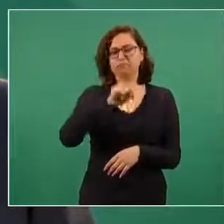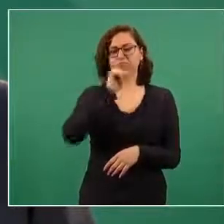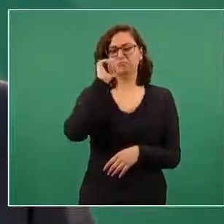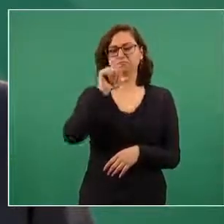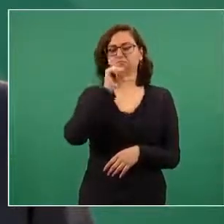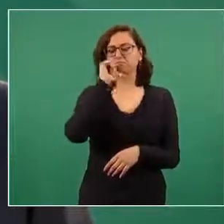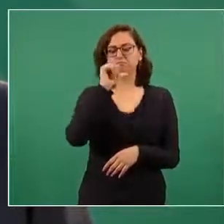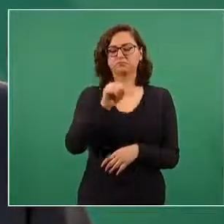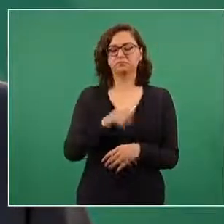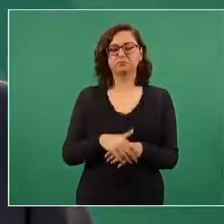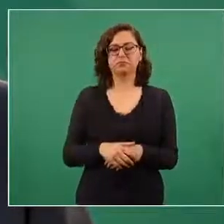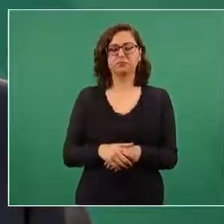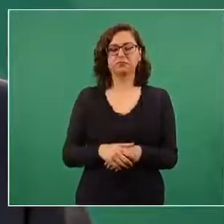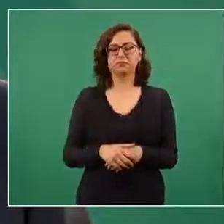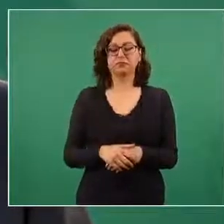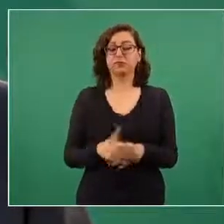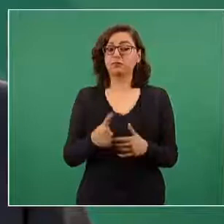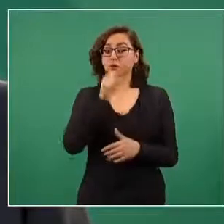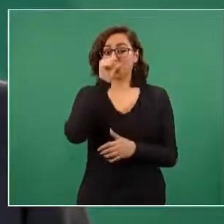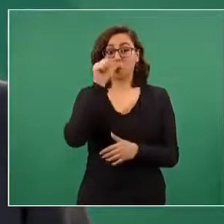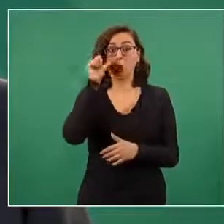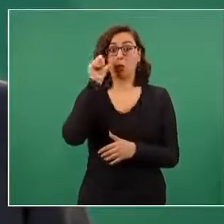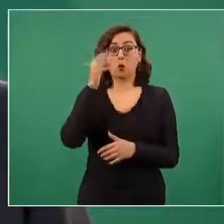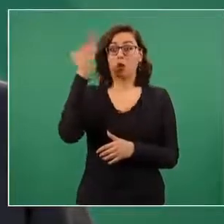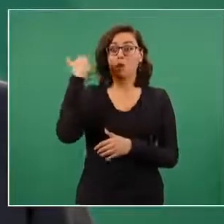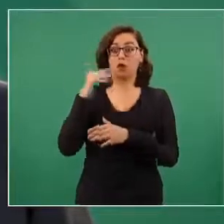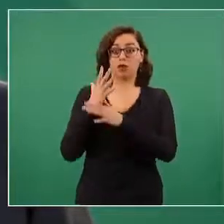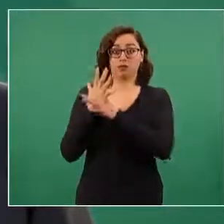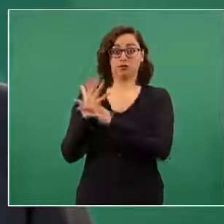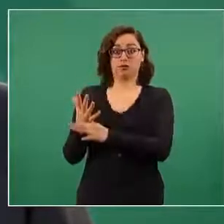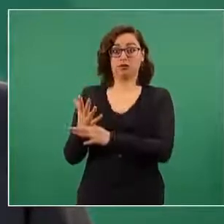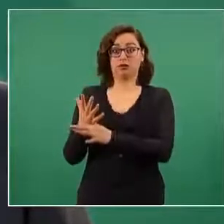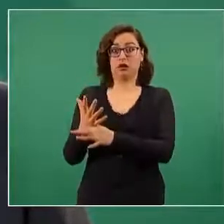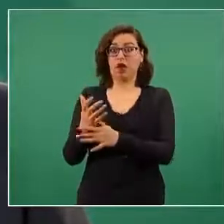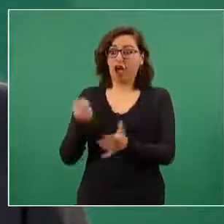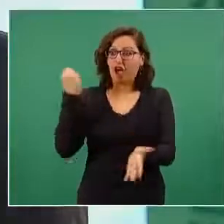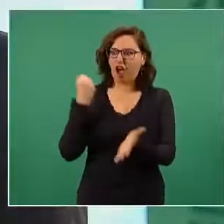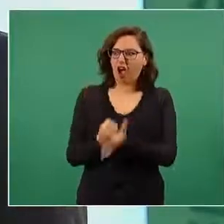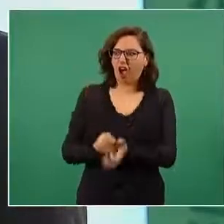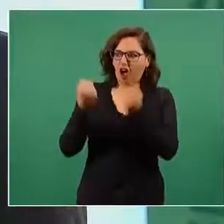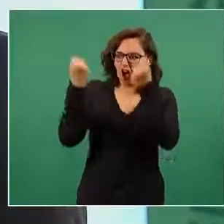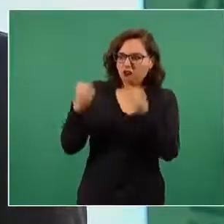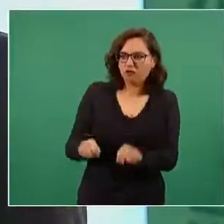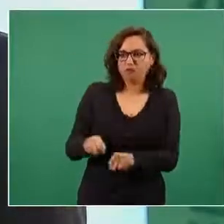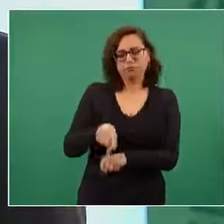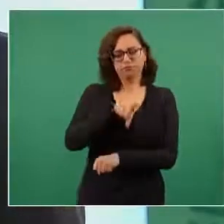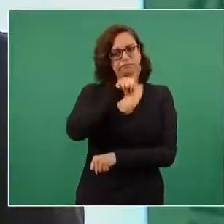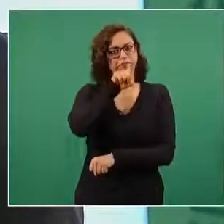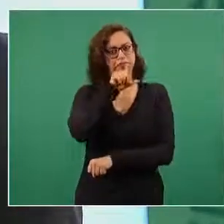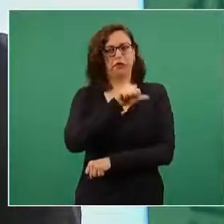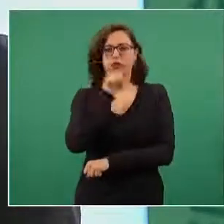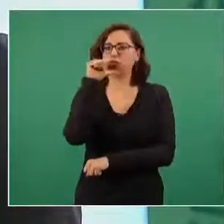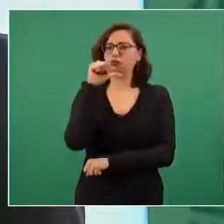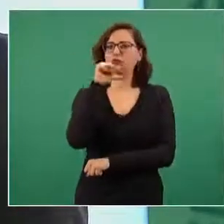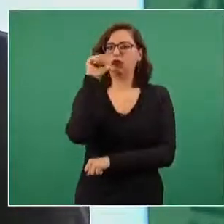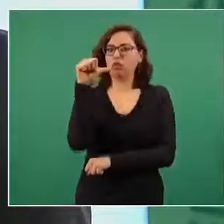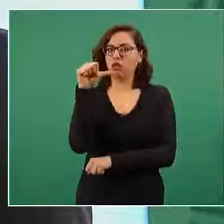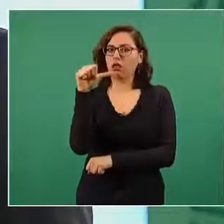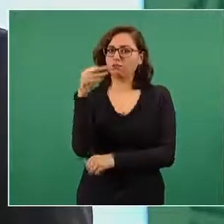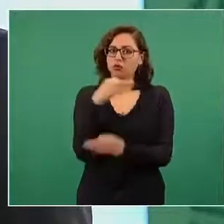Y volvemos a aplicar la frase de Juárez. Nada por la fuerza, todo por la razón y el